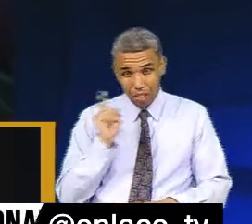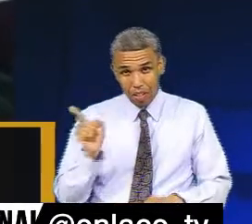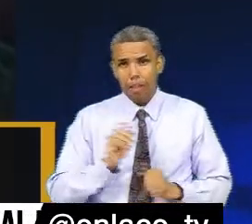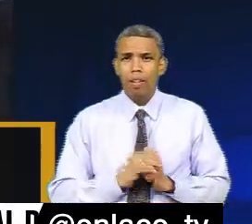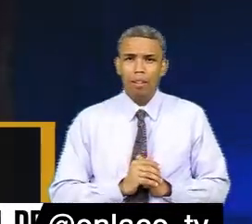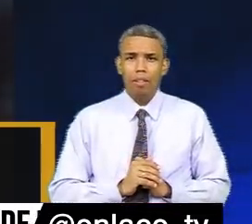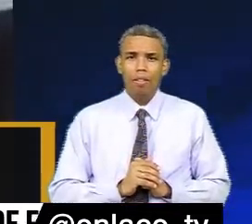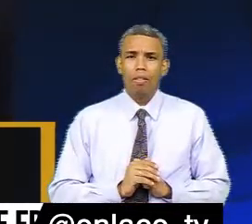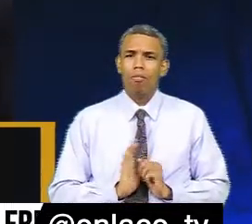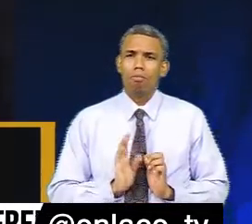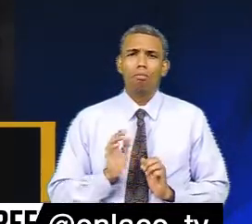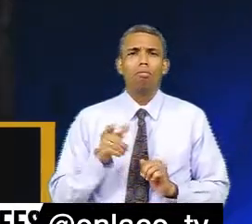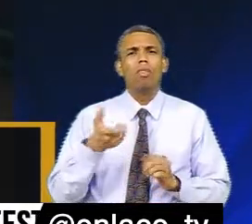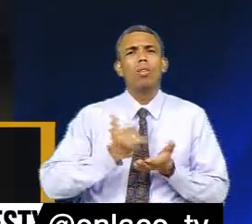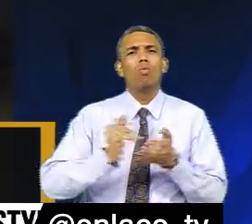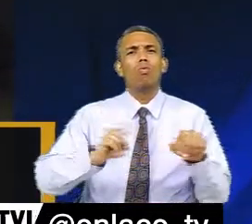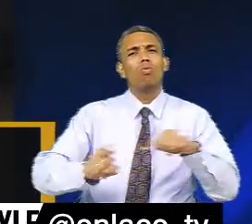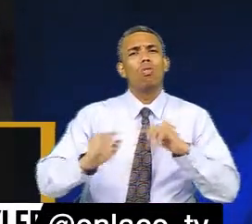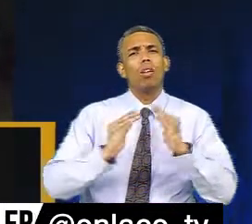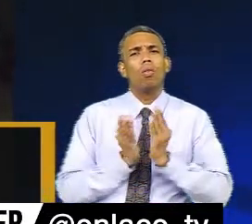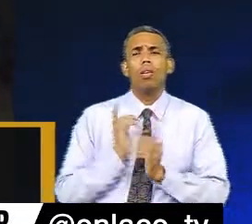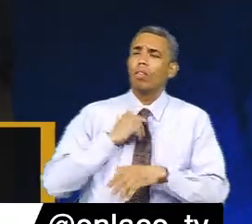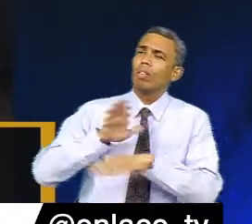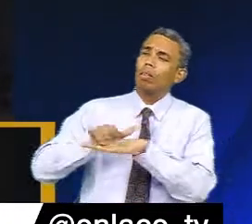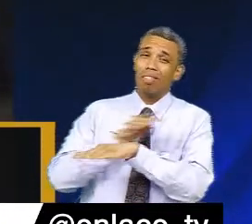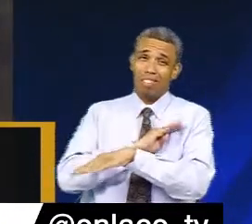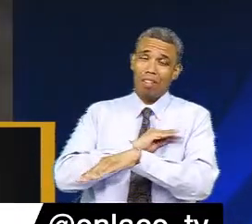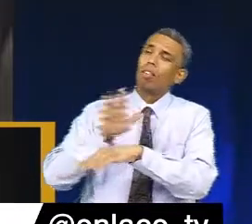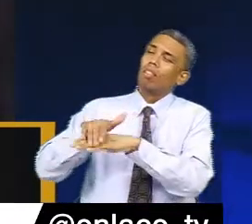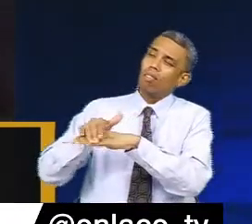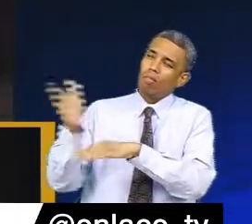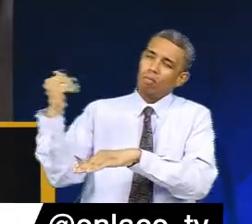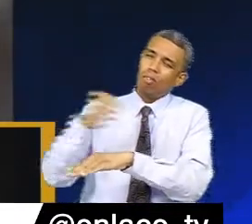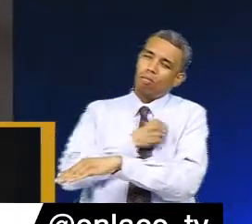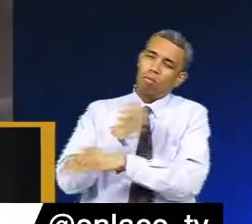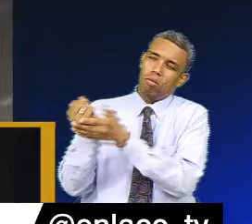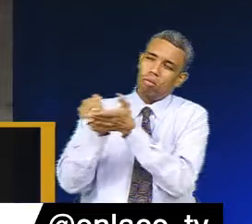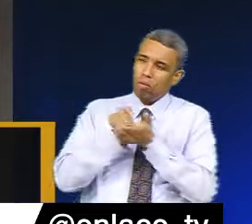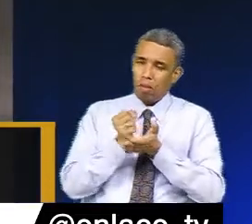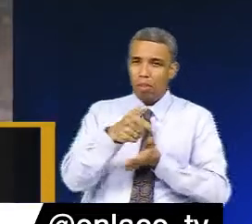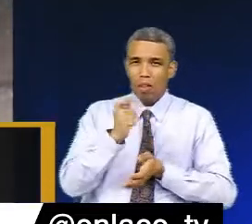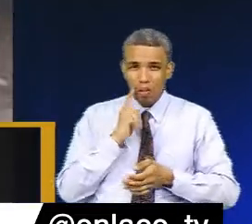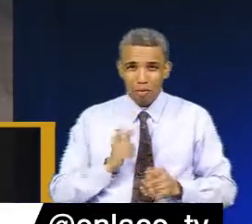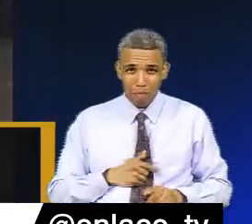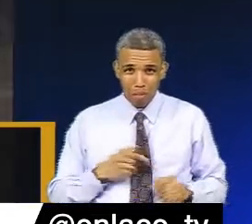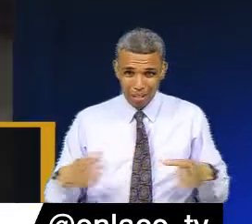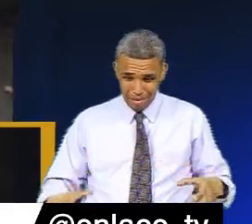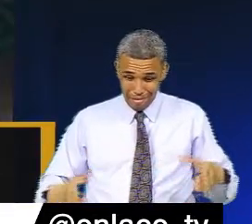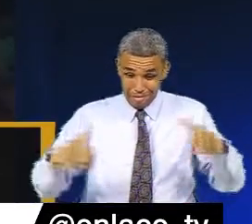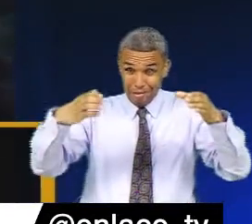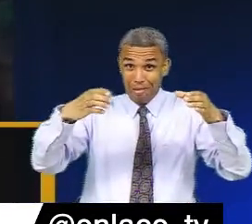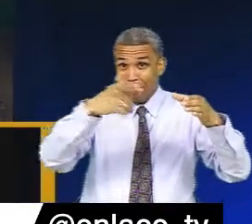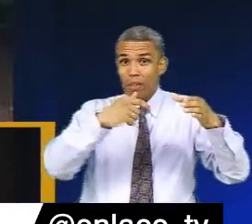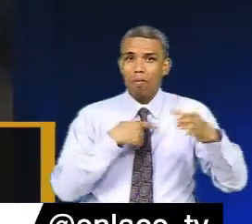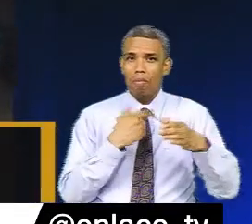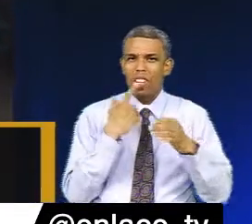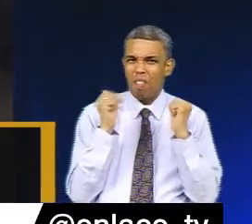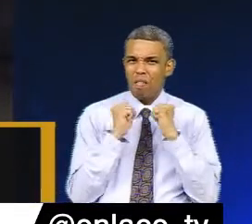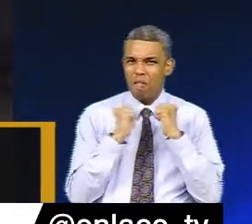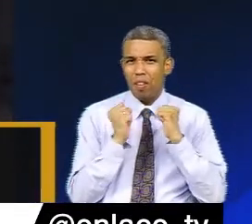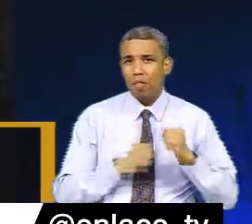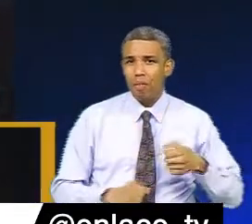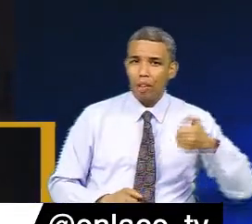para la adquisición de neveras y hasta el momento no se ha obtenido respuesta, afectando a los niños de la institución. Estamos viendo en el colegio preescolar